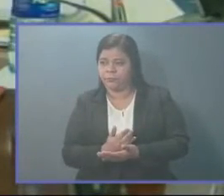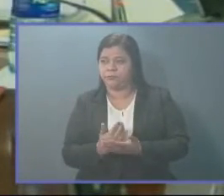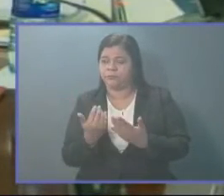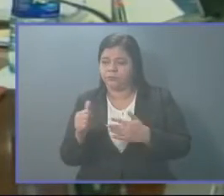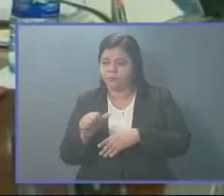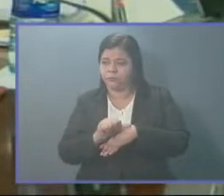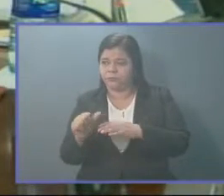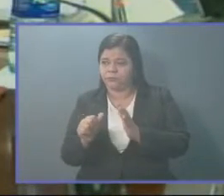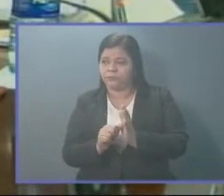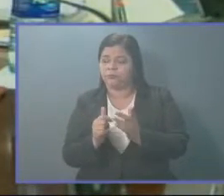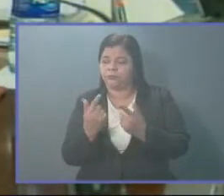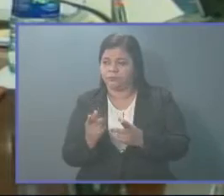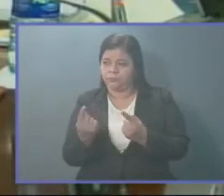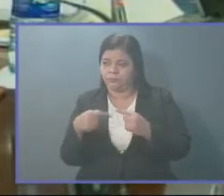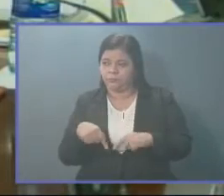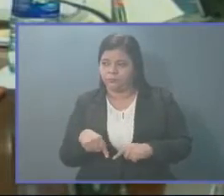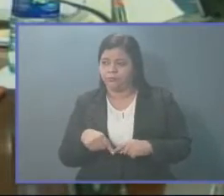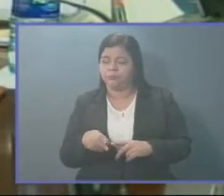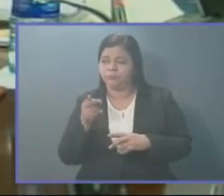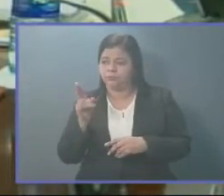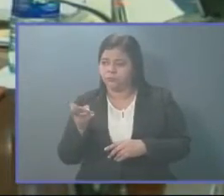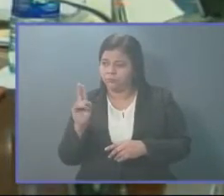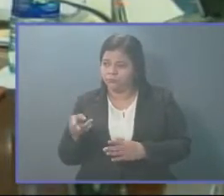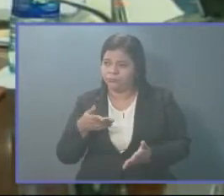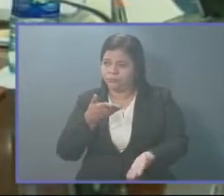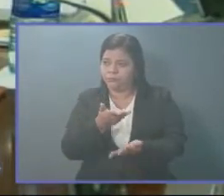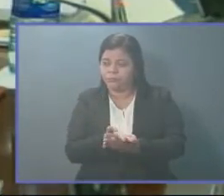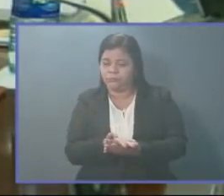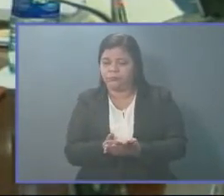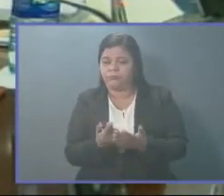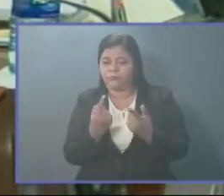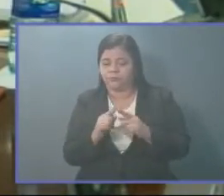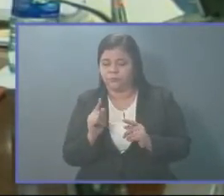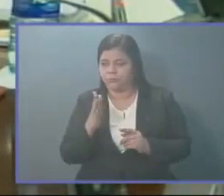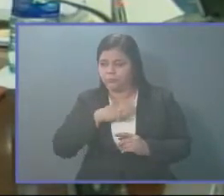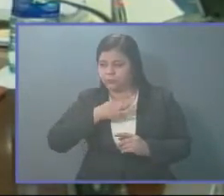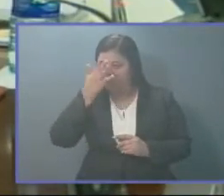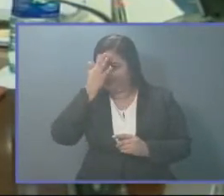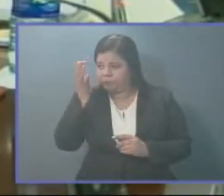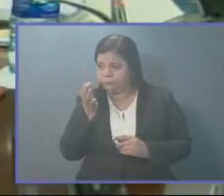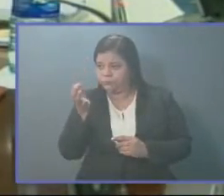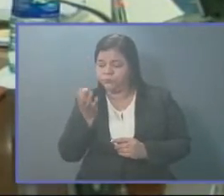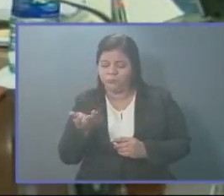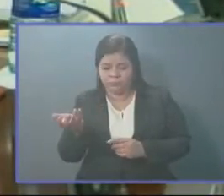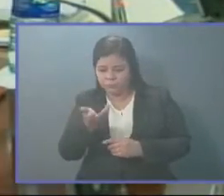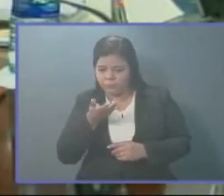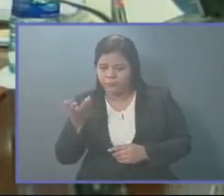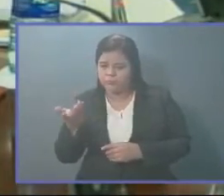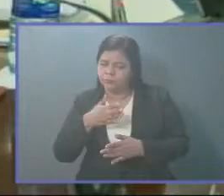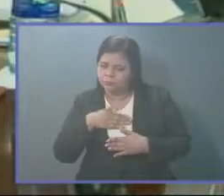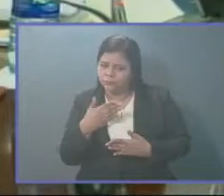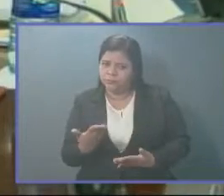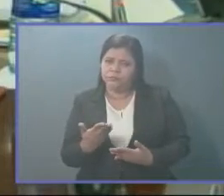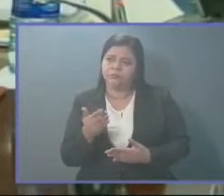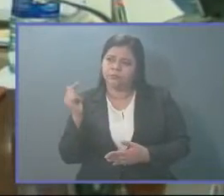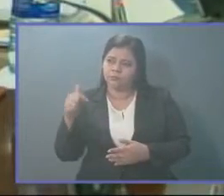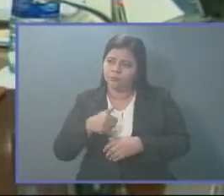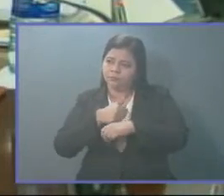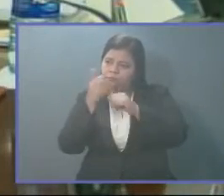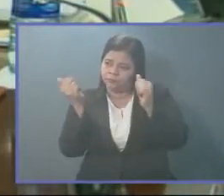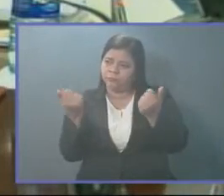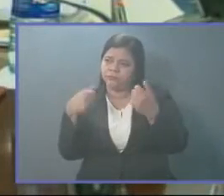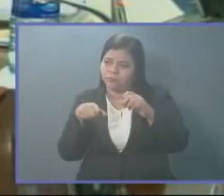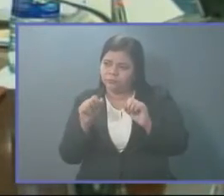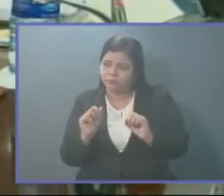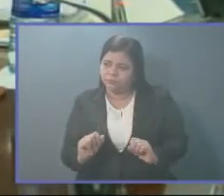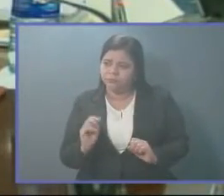esta misma pieza de correspondencia, y creo que si existe voluntad política en esta mañana,